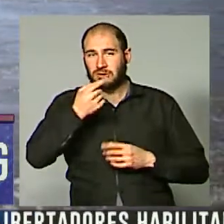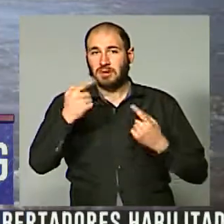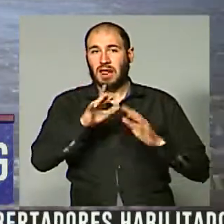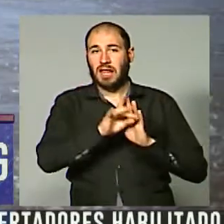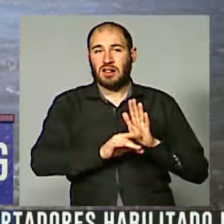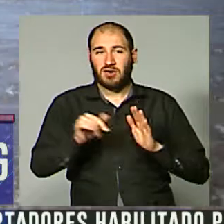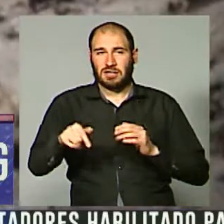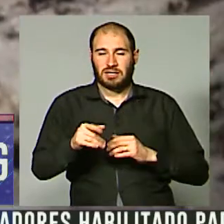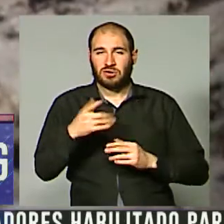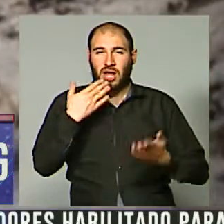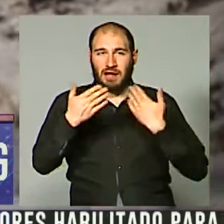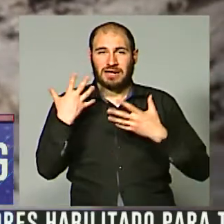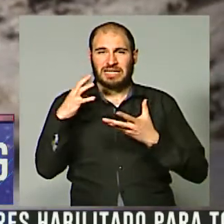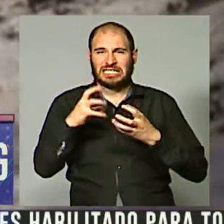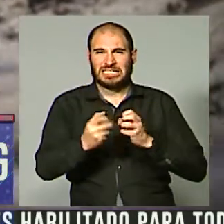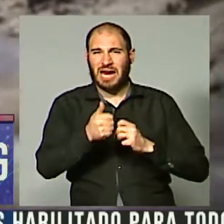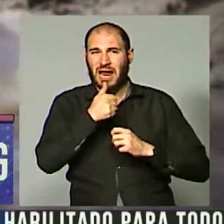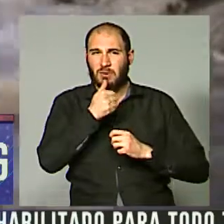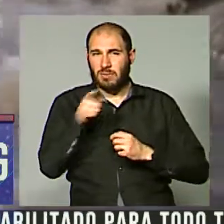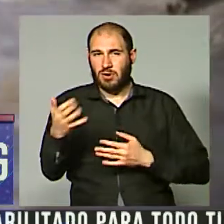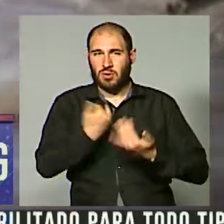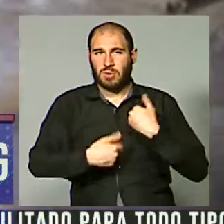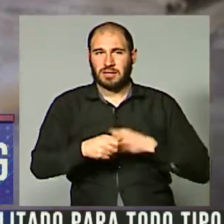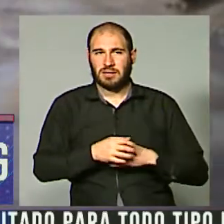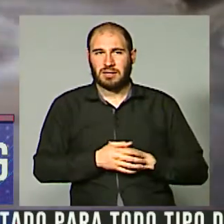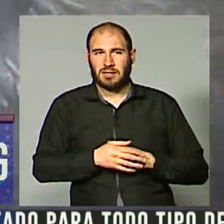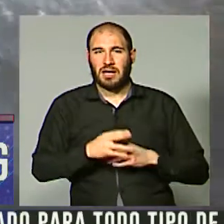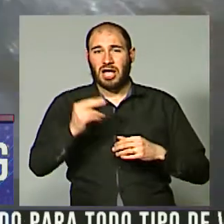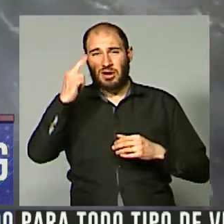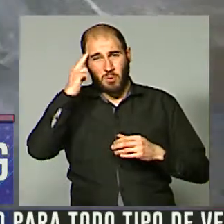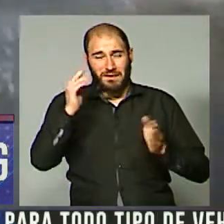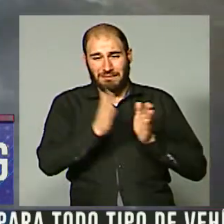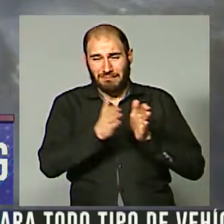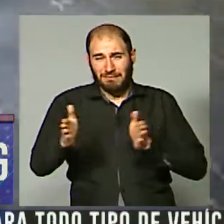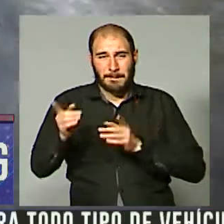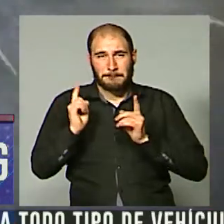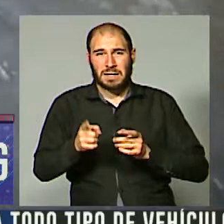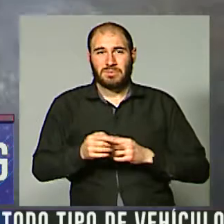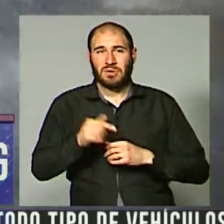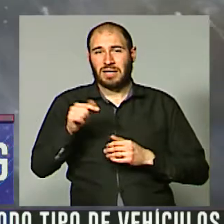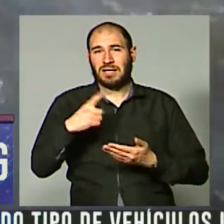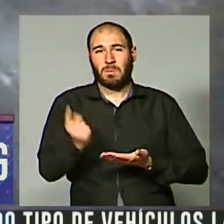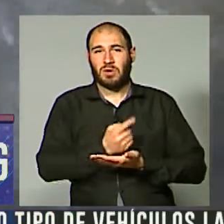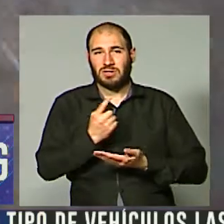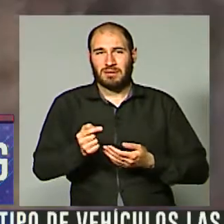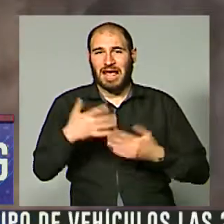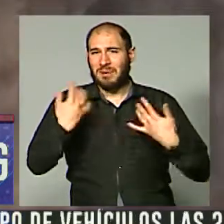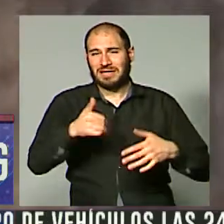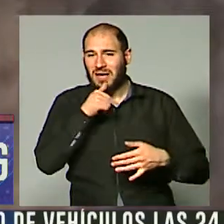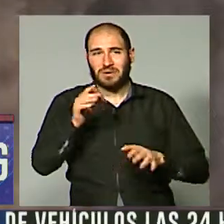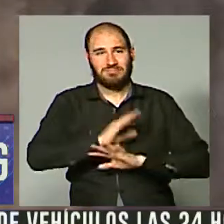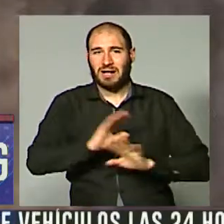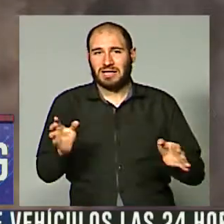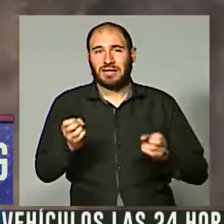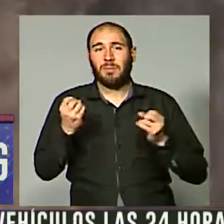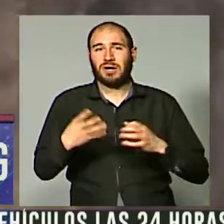ese. Venimos hablando de crisis hídrica, como decías vos, han sido 9 temporadas y dicen ya es imposible seguir hablando de emergencia hídrica porque está